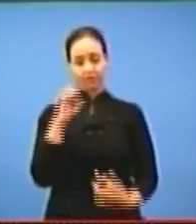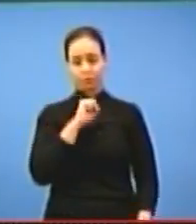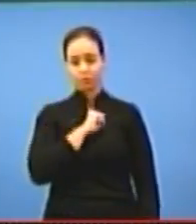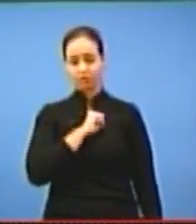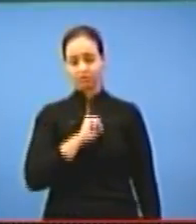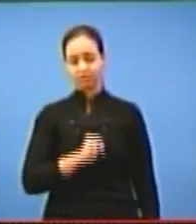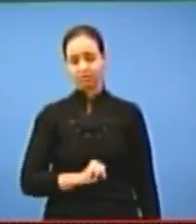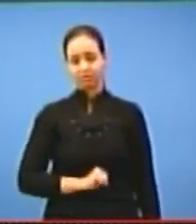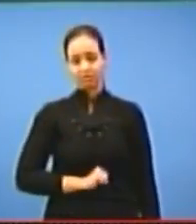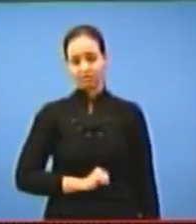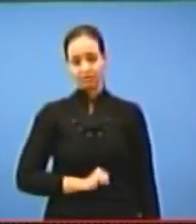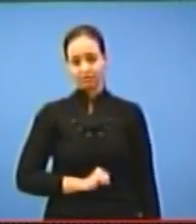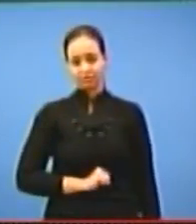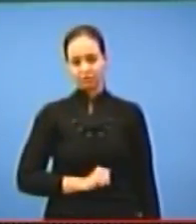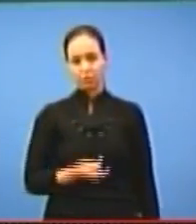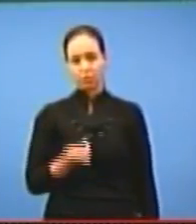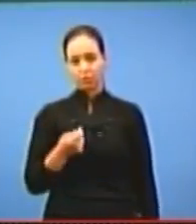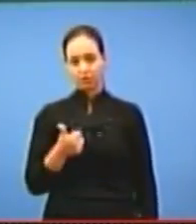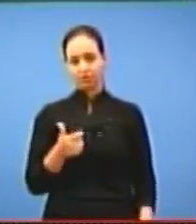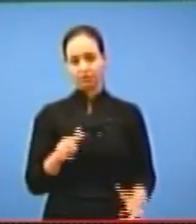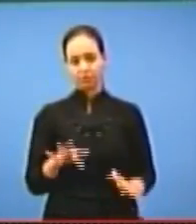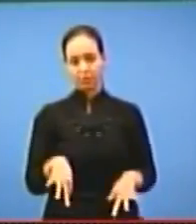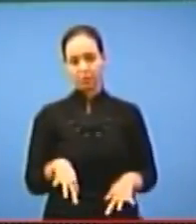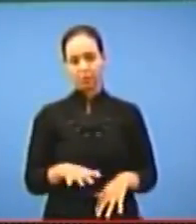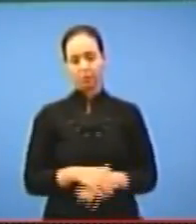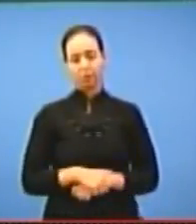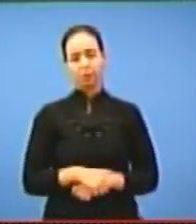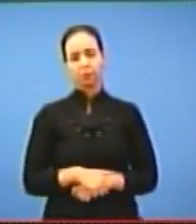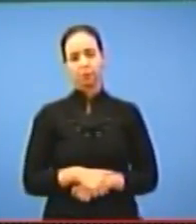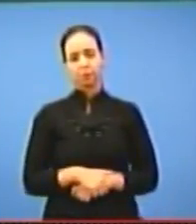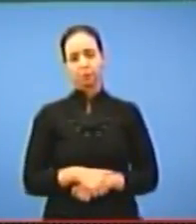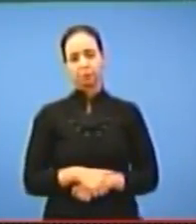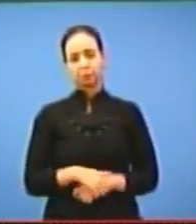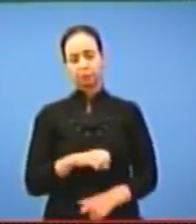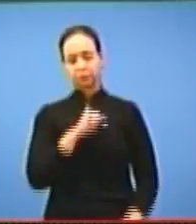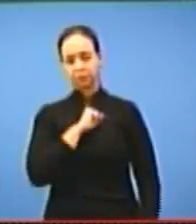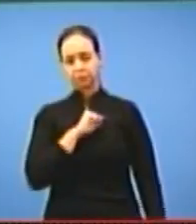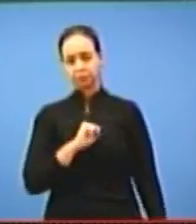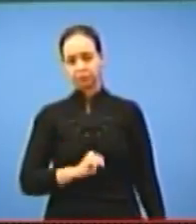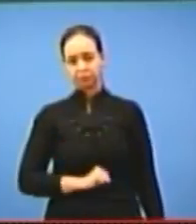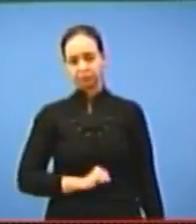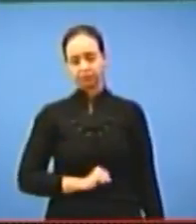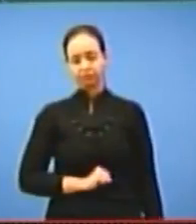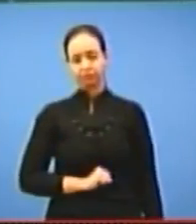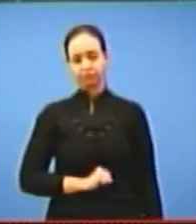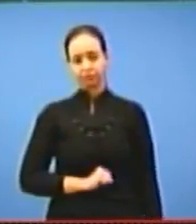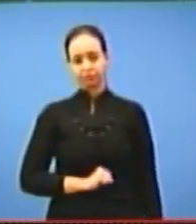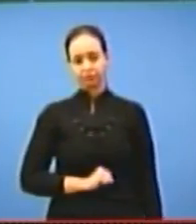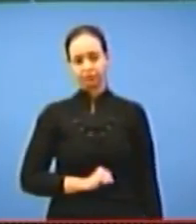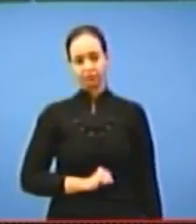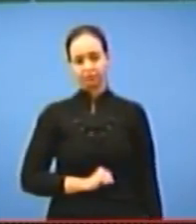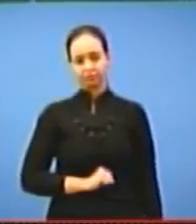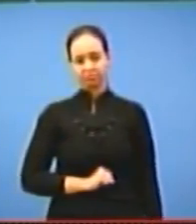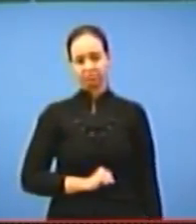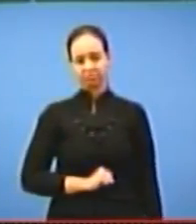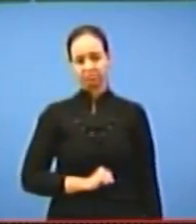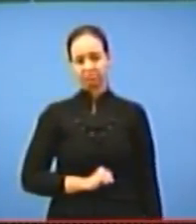El sacerdote, mis hermanos, estamos terminando. Estamos terminando. Sacerdote.